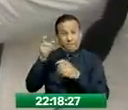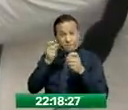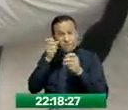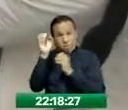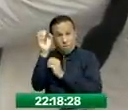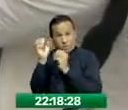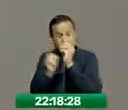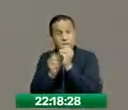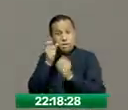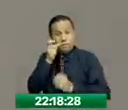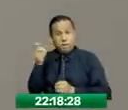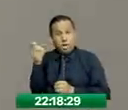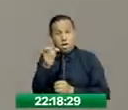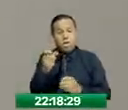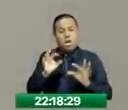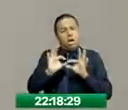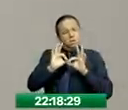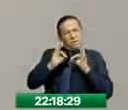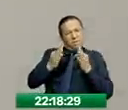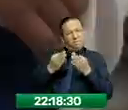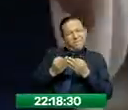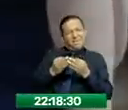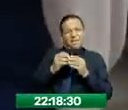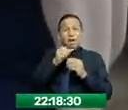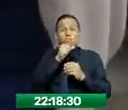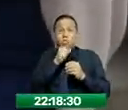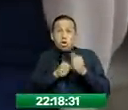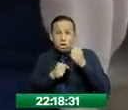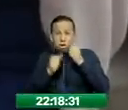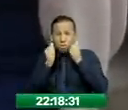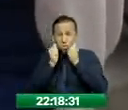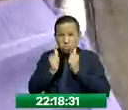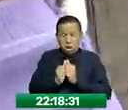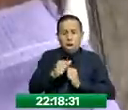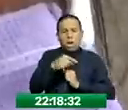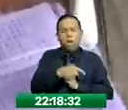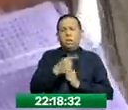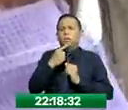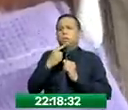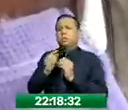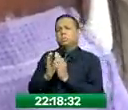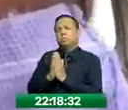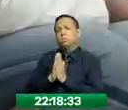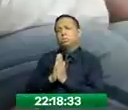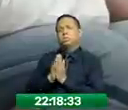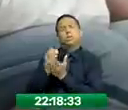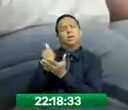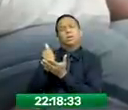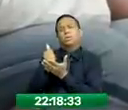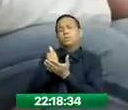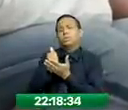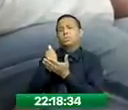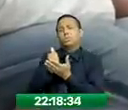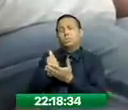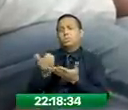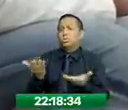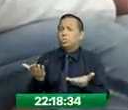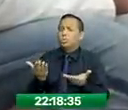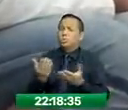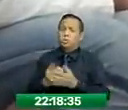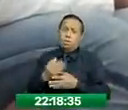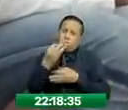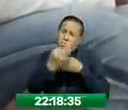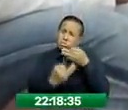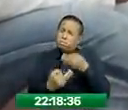especialmente los abuelitos de emily piden que este hecho no quede impune que se haga justicia que no